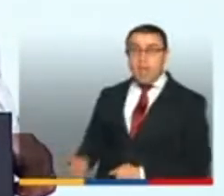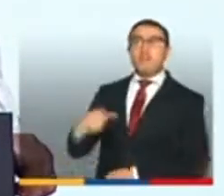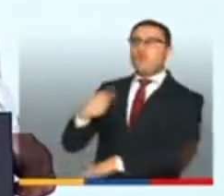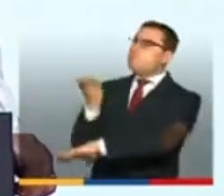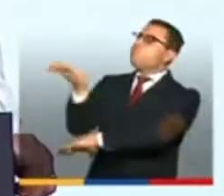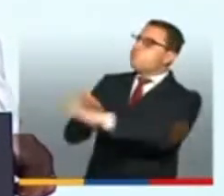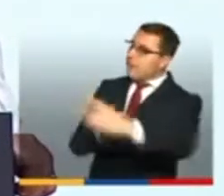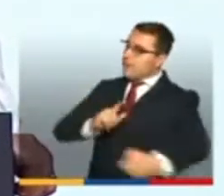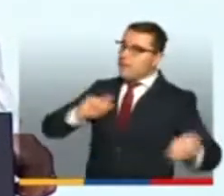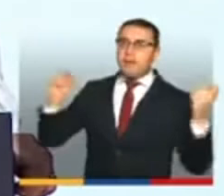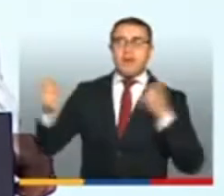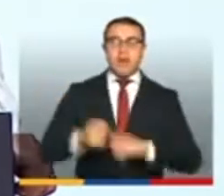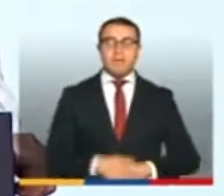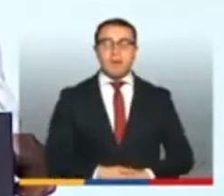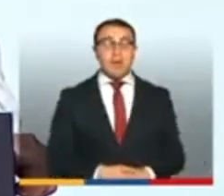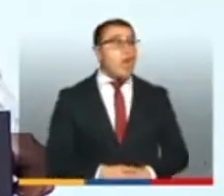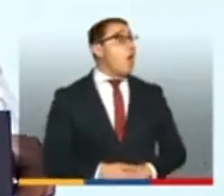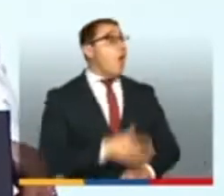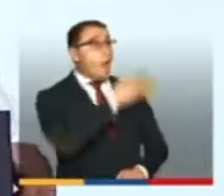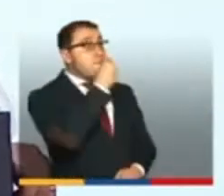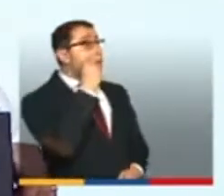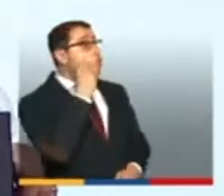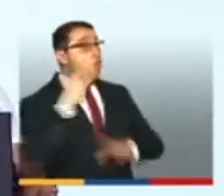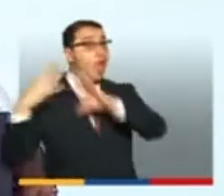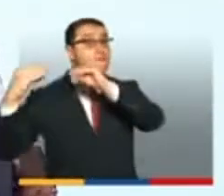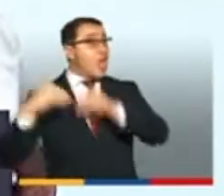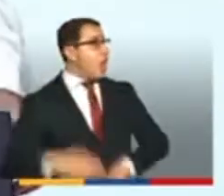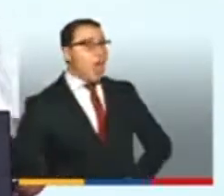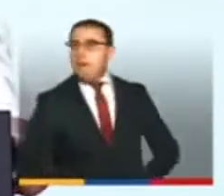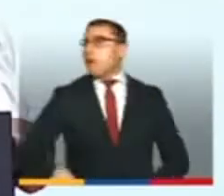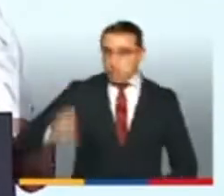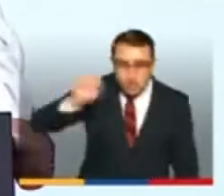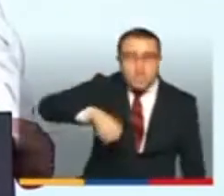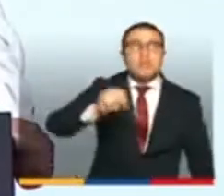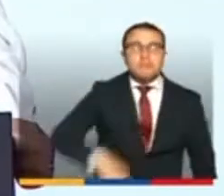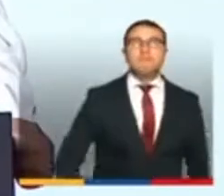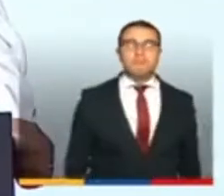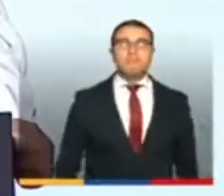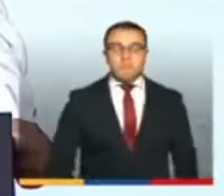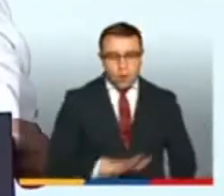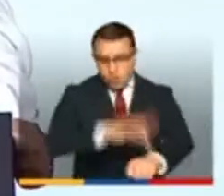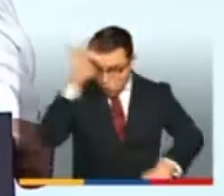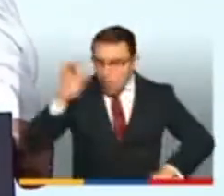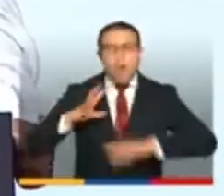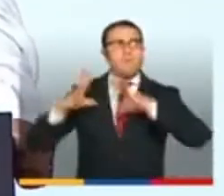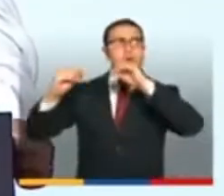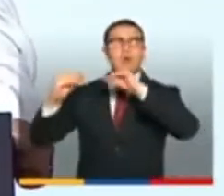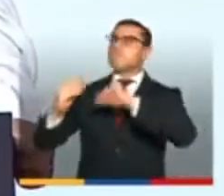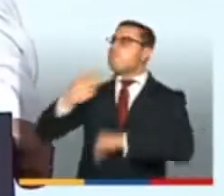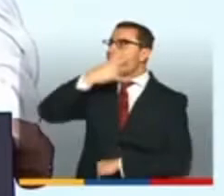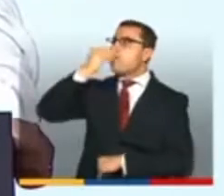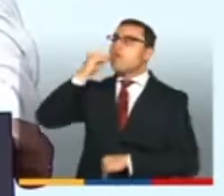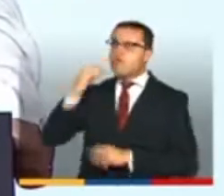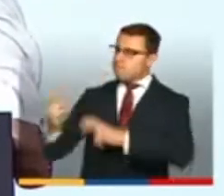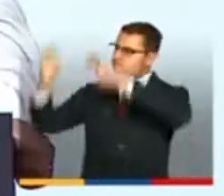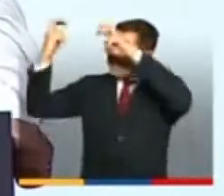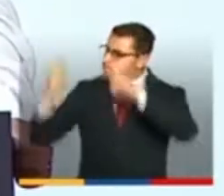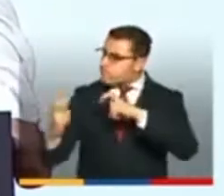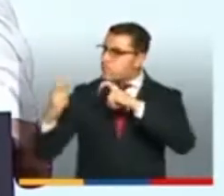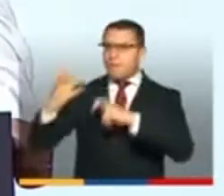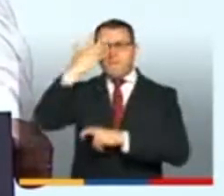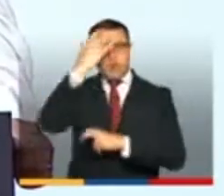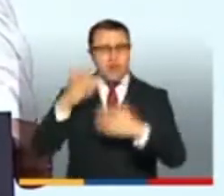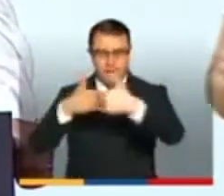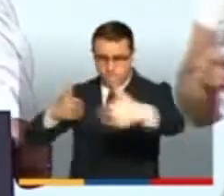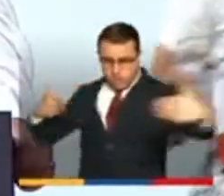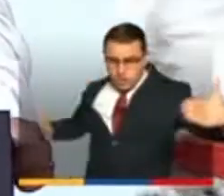que va a hablar con maduro puescito puedo hablar con maduro porque esta frontera es para la gente